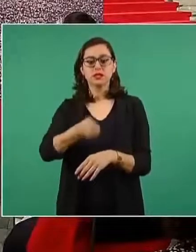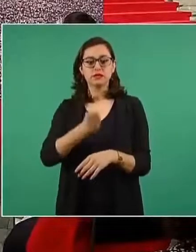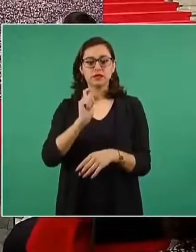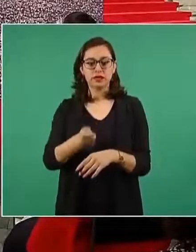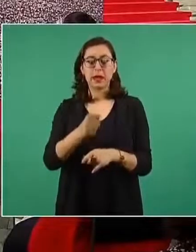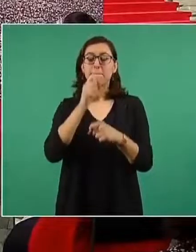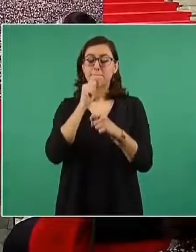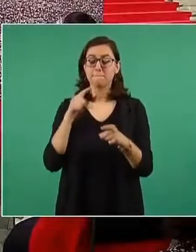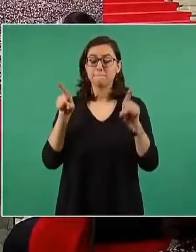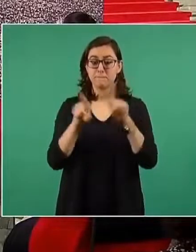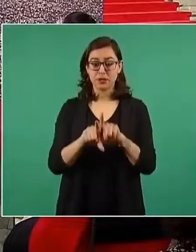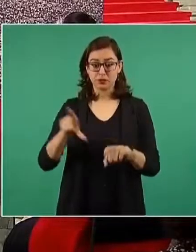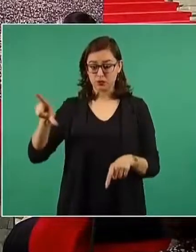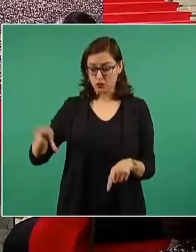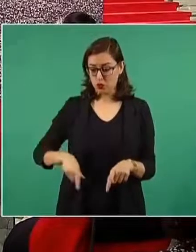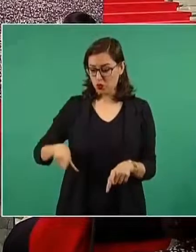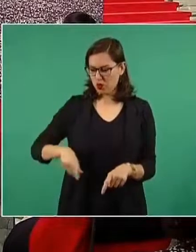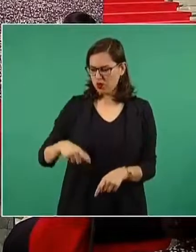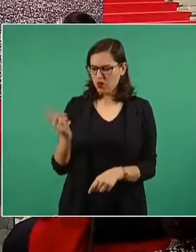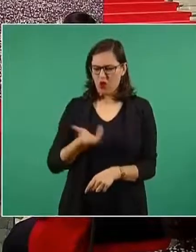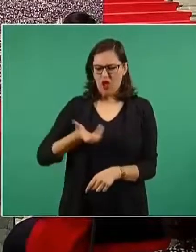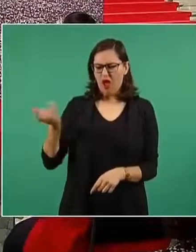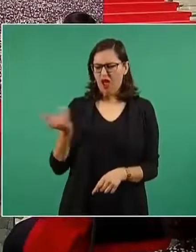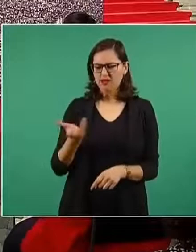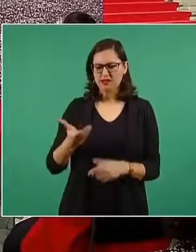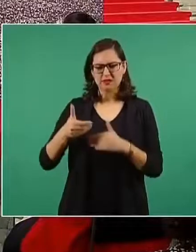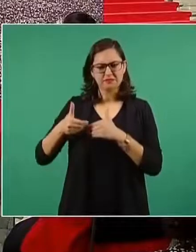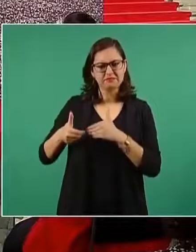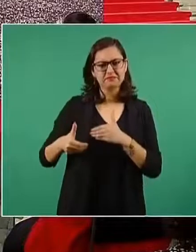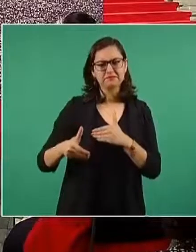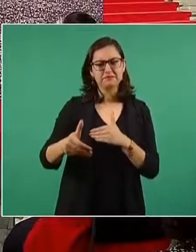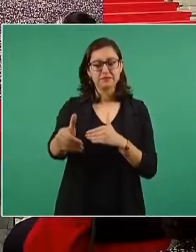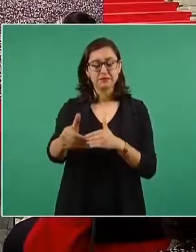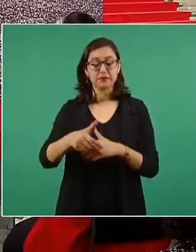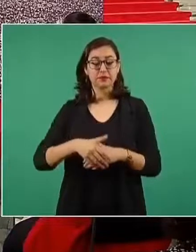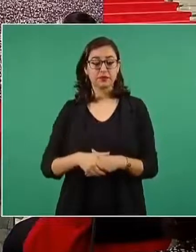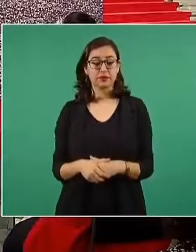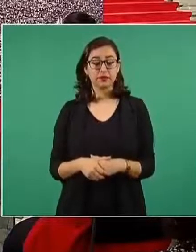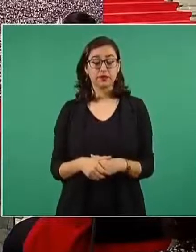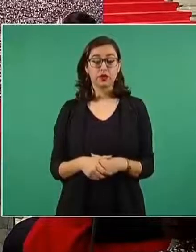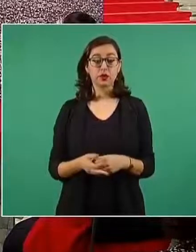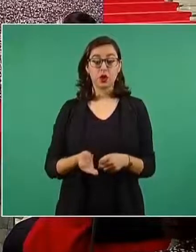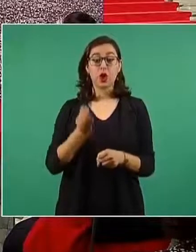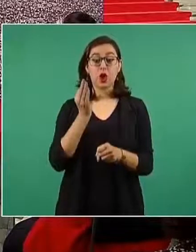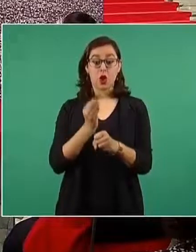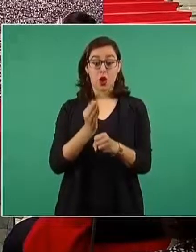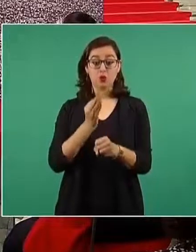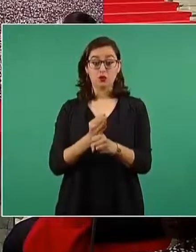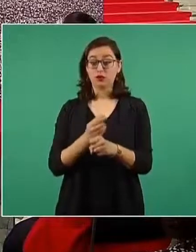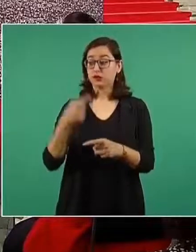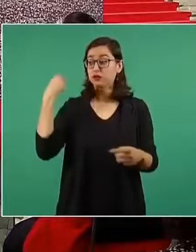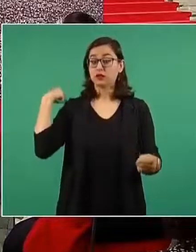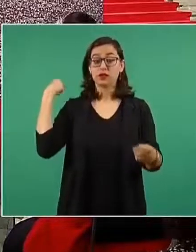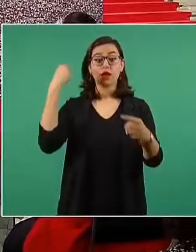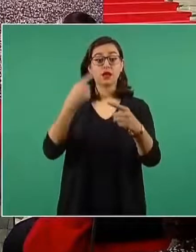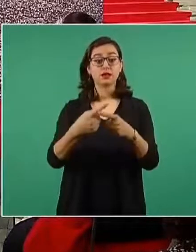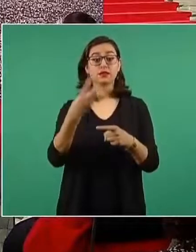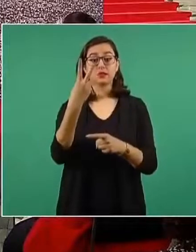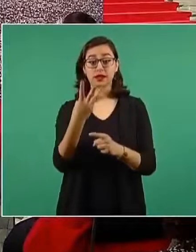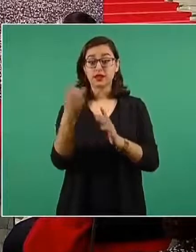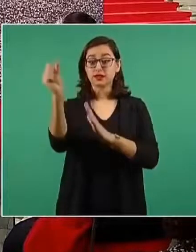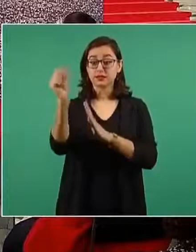una oposición que poco a poco iba aumentando, teniendo que